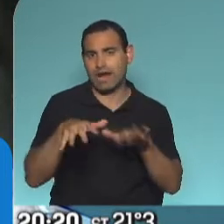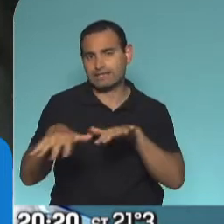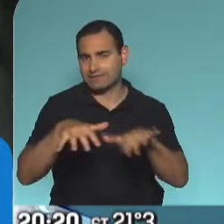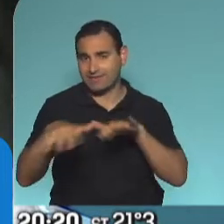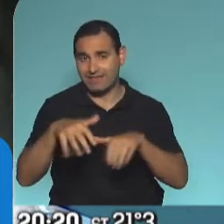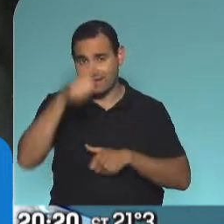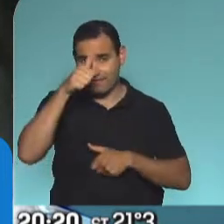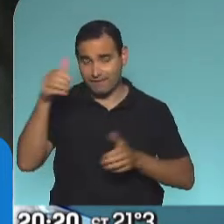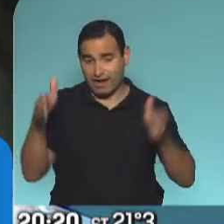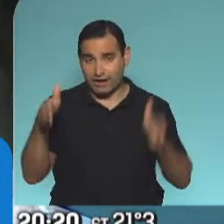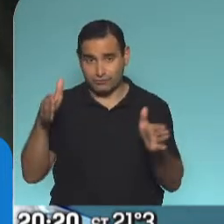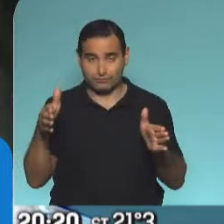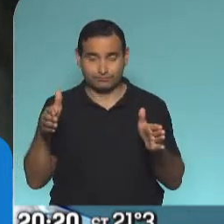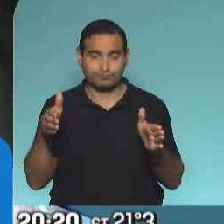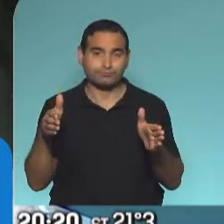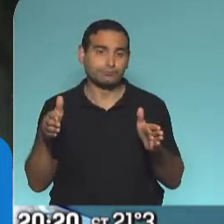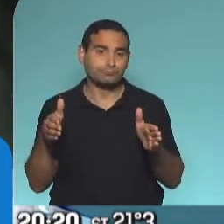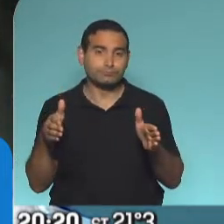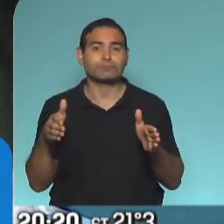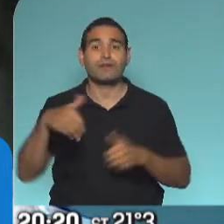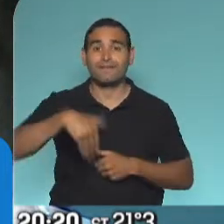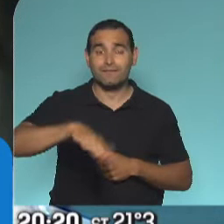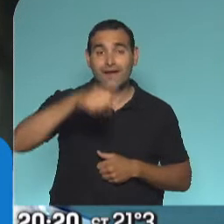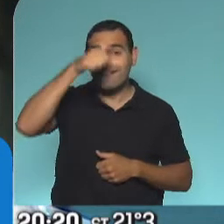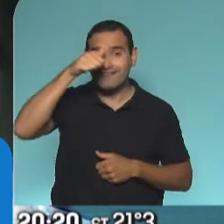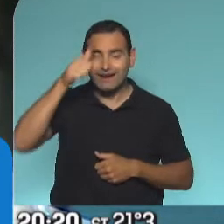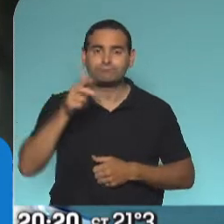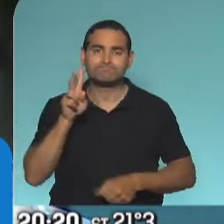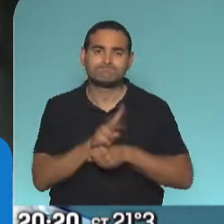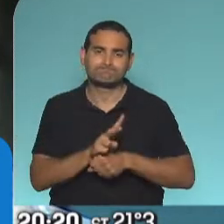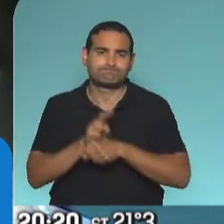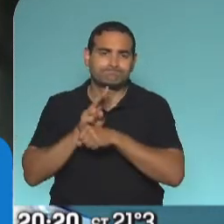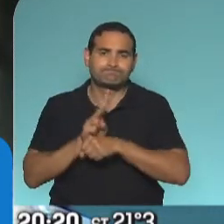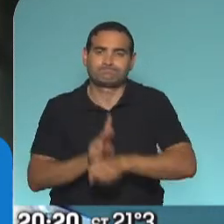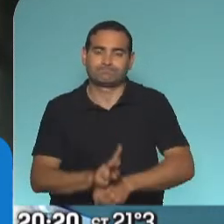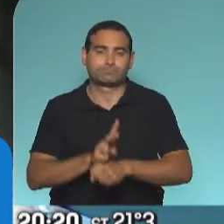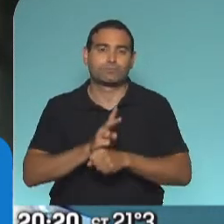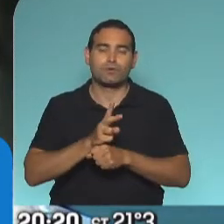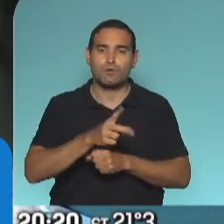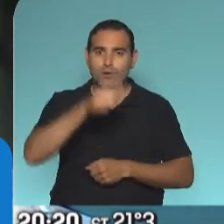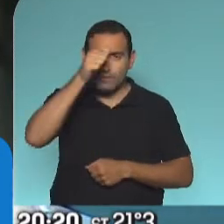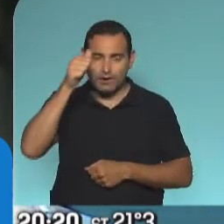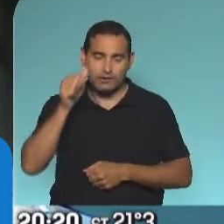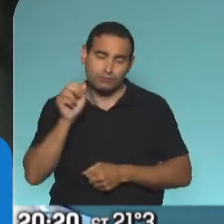este verano que queremos tener, que va a ser un verano cuidado, un verano